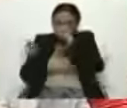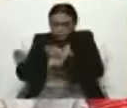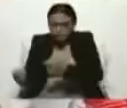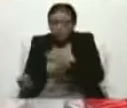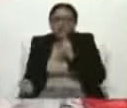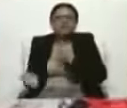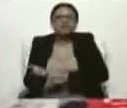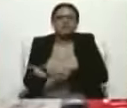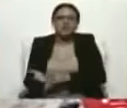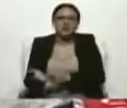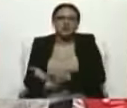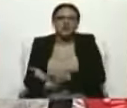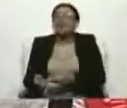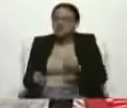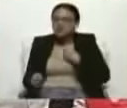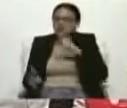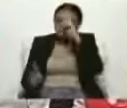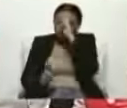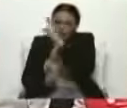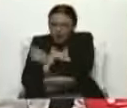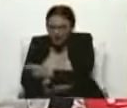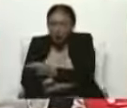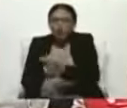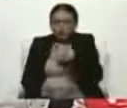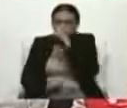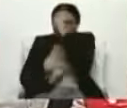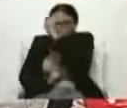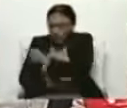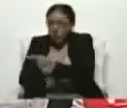dijo por aquí, lo volvió a hacer.